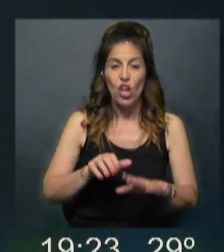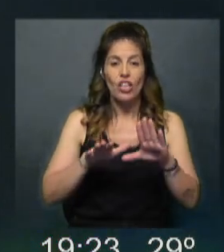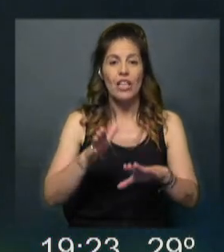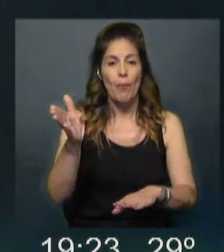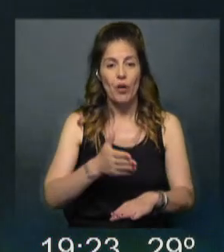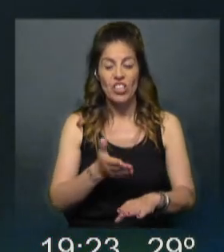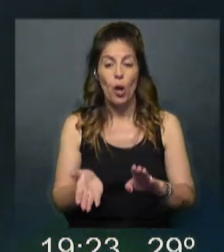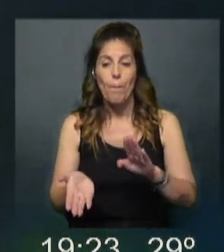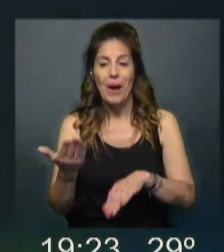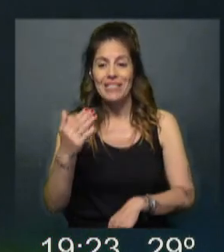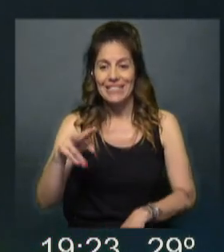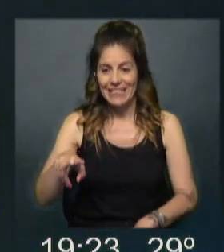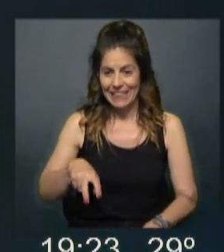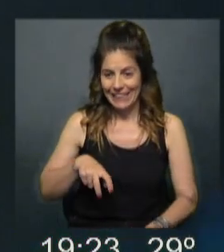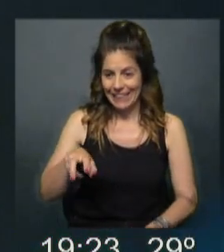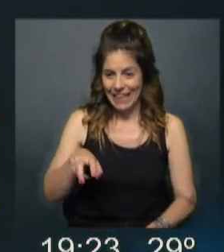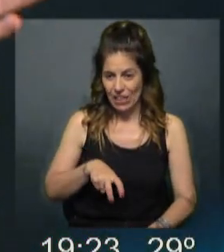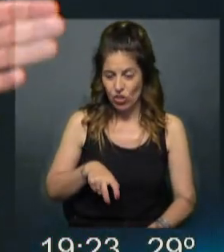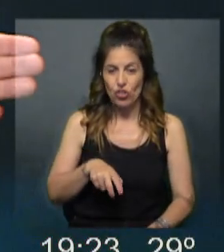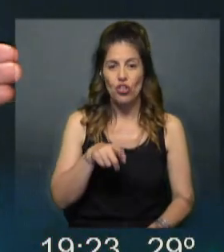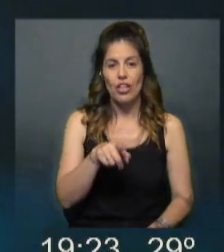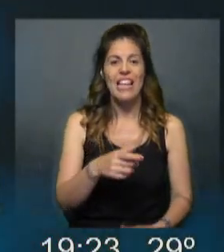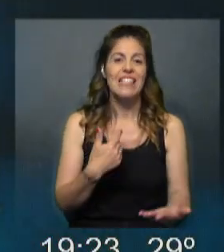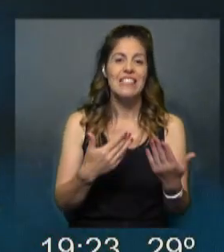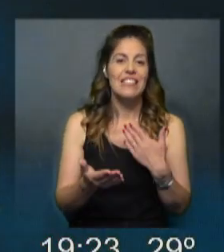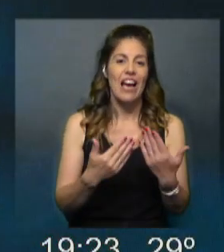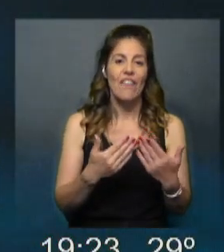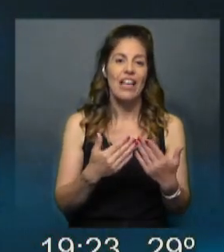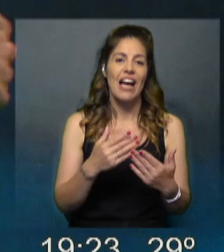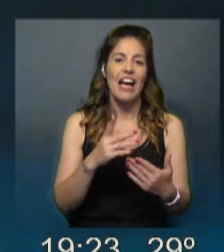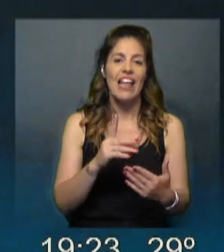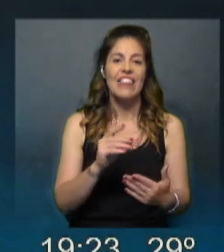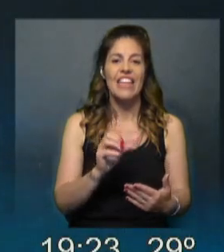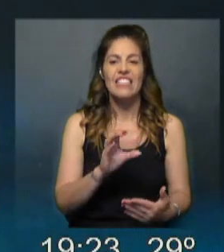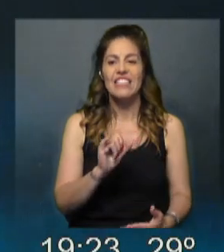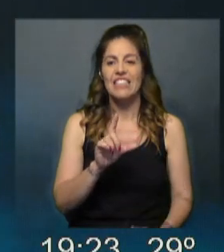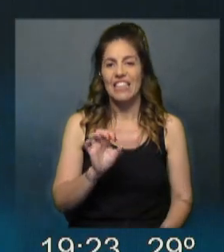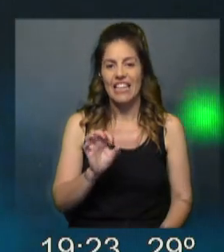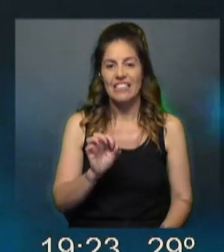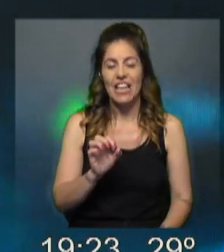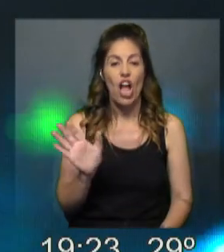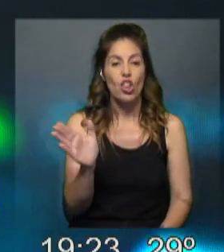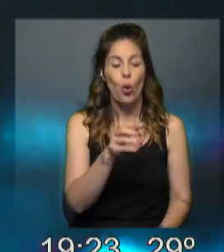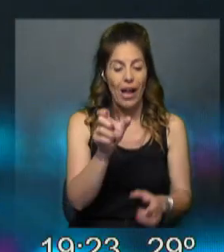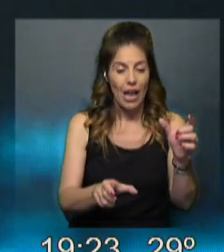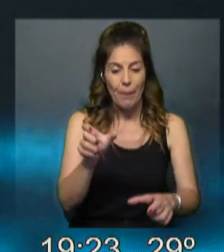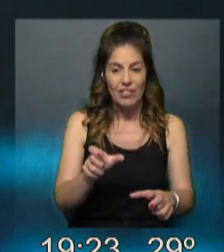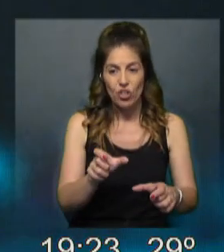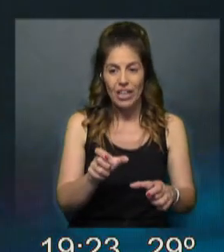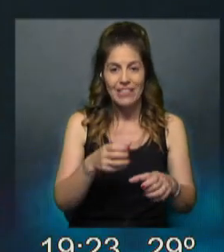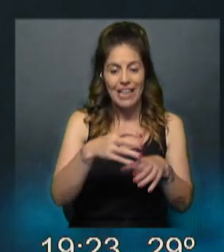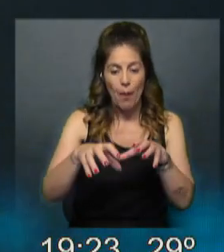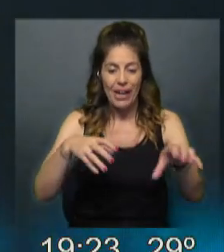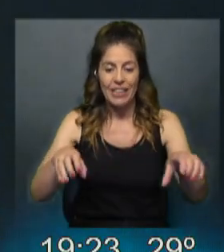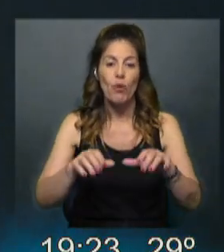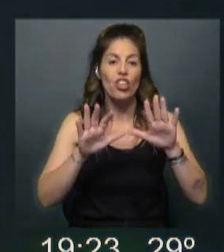tiene más ingresos sí es decir se se habla de ciles porque agarramos toda la población y la partimos en 10 pedacitos entonces en esos 10 pedacitos hay la